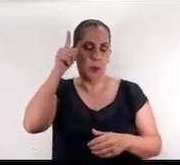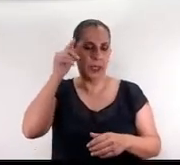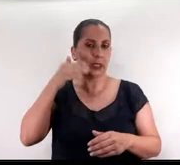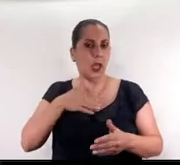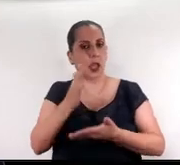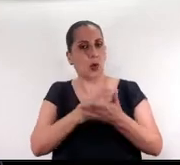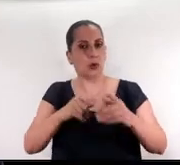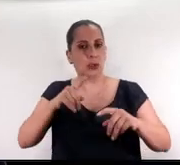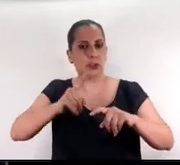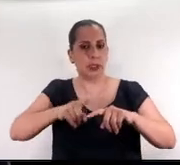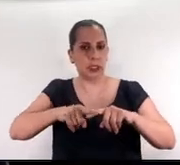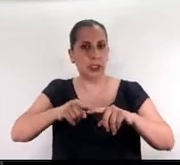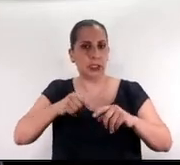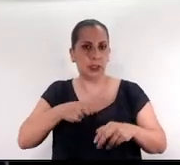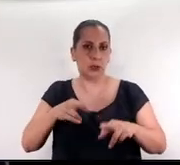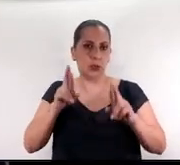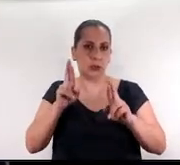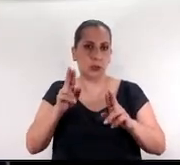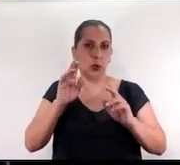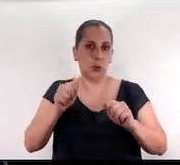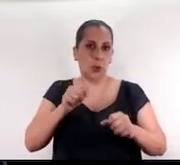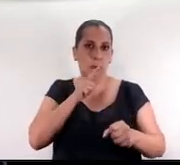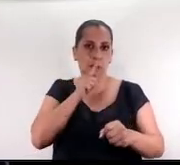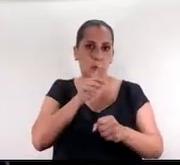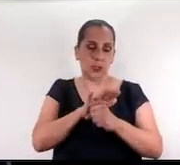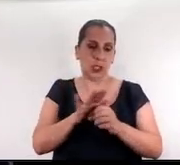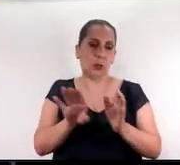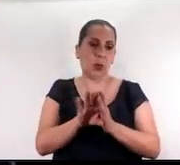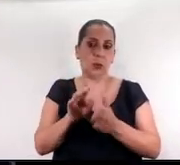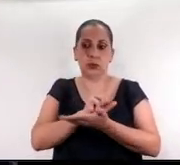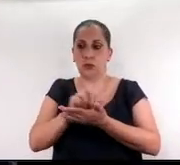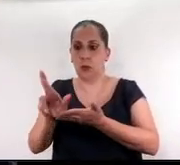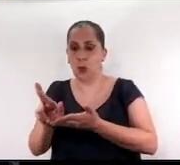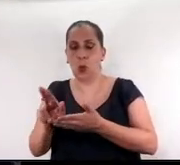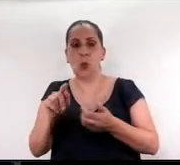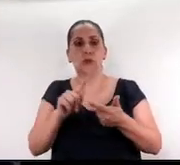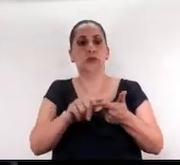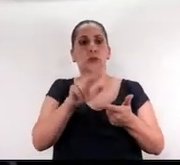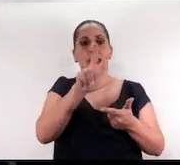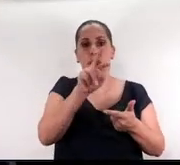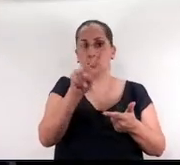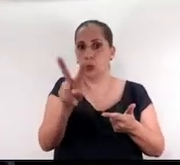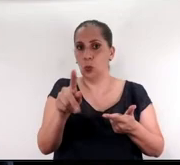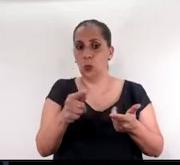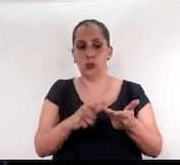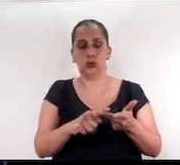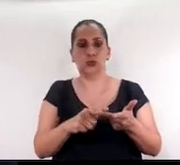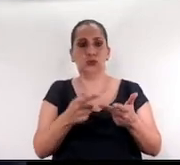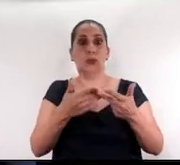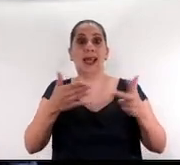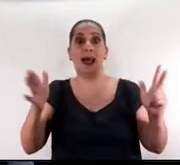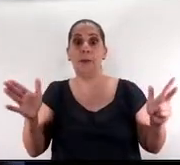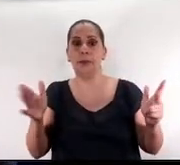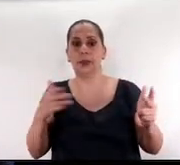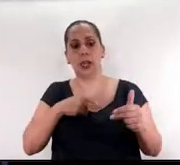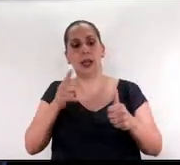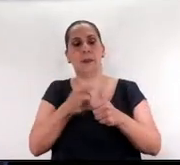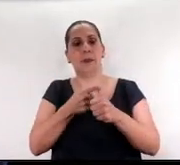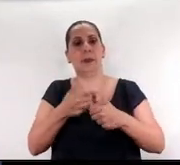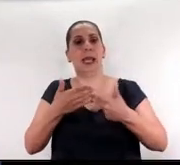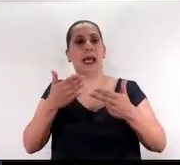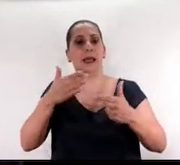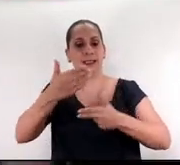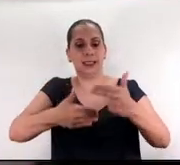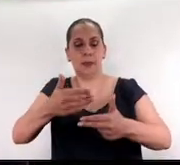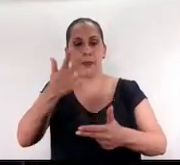espero que podamos completar, la de San Ramón, la 32, ampliar por lo menos la primera etapa de la